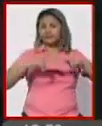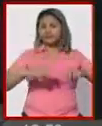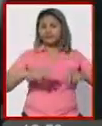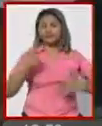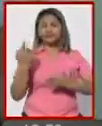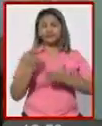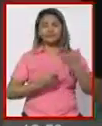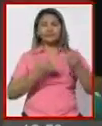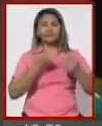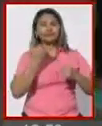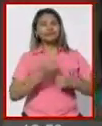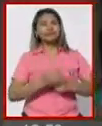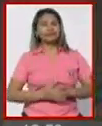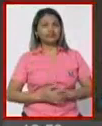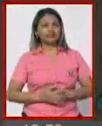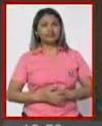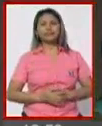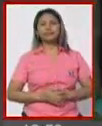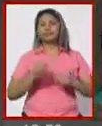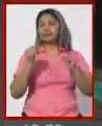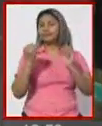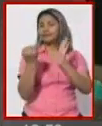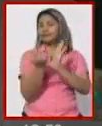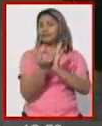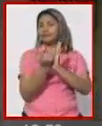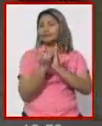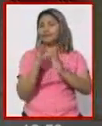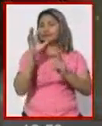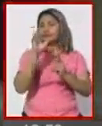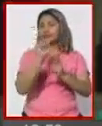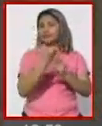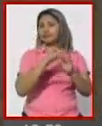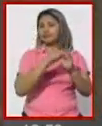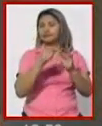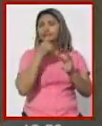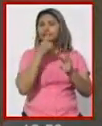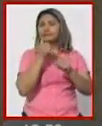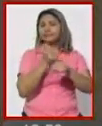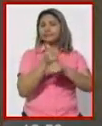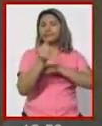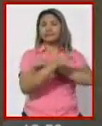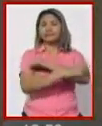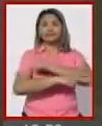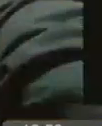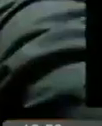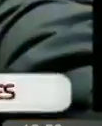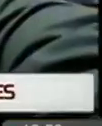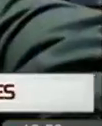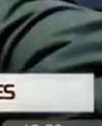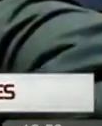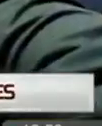las investigaciones pertinentes para poder identificar y capturar a los presuntos delincuentes.